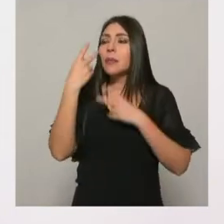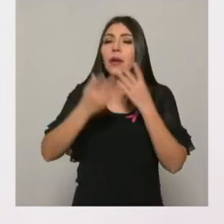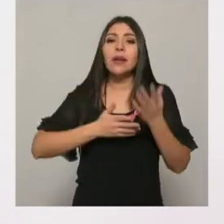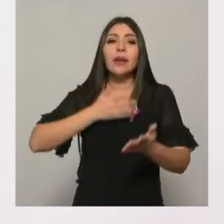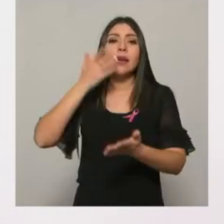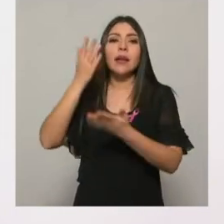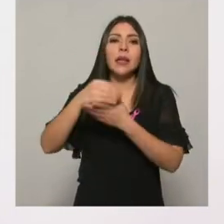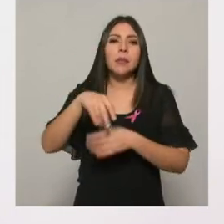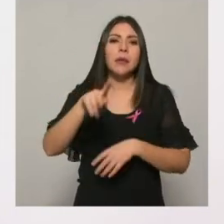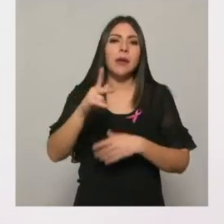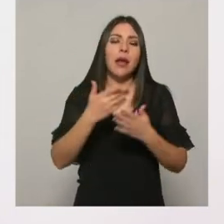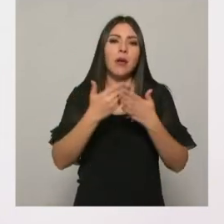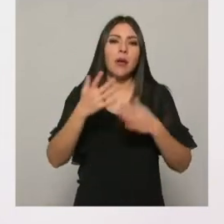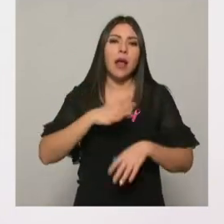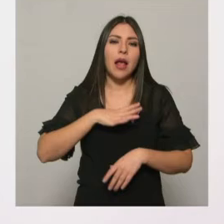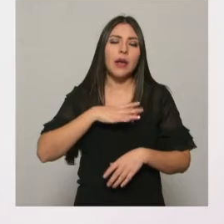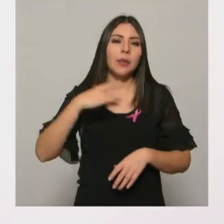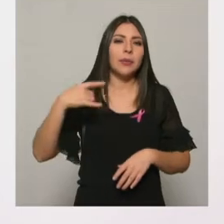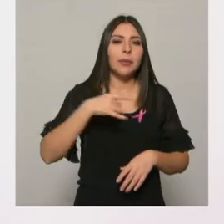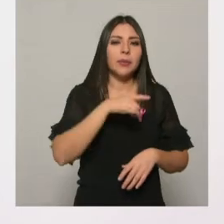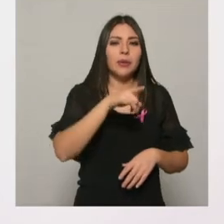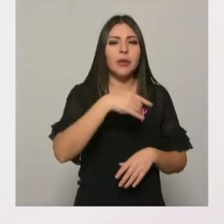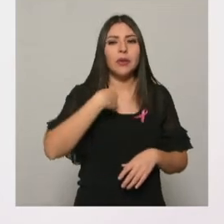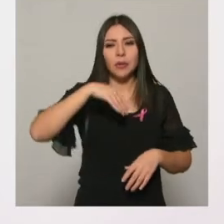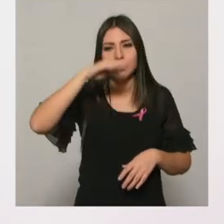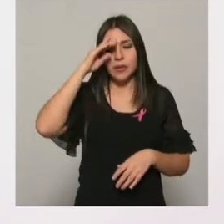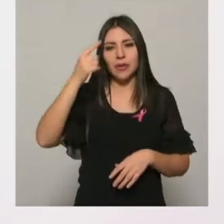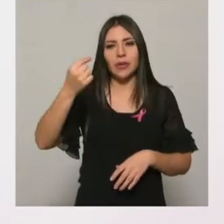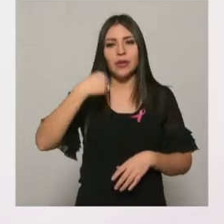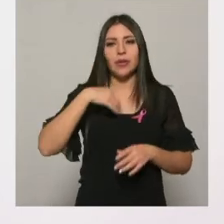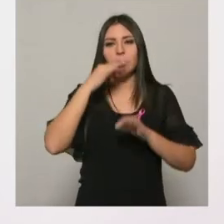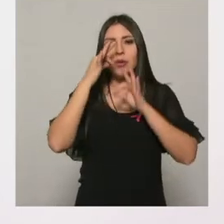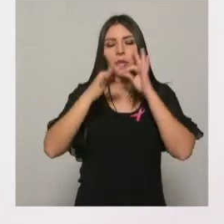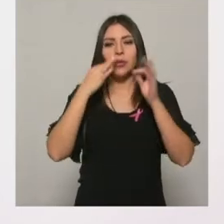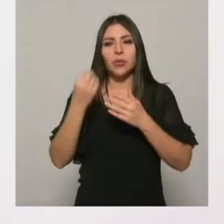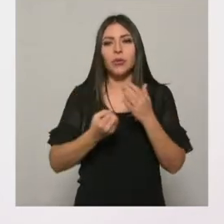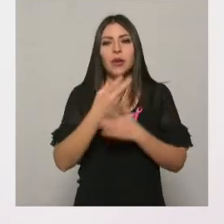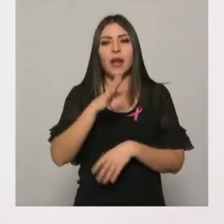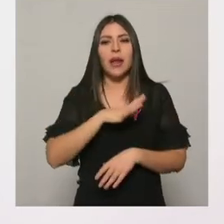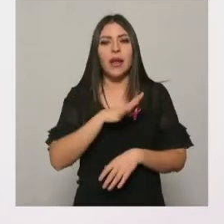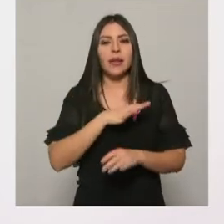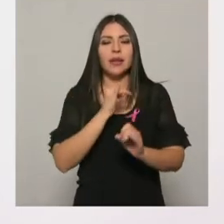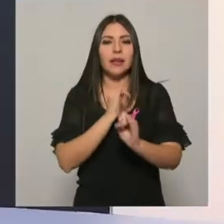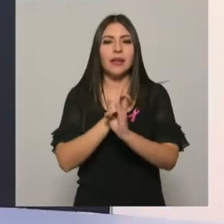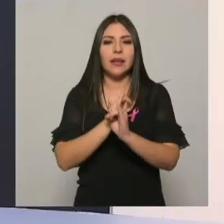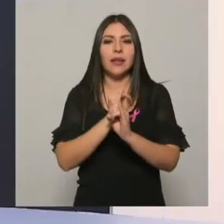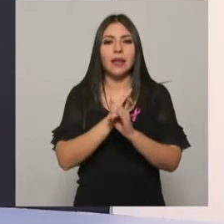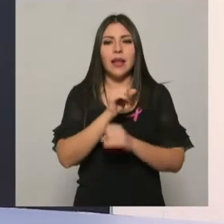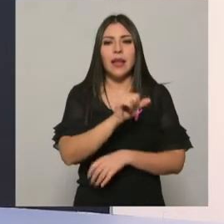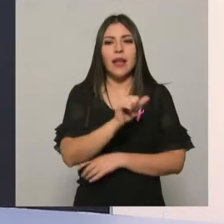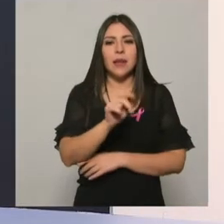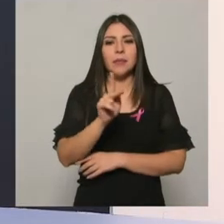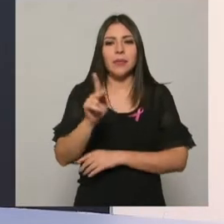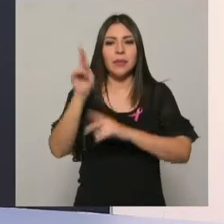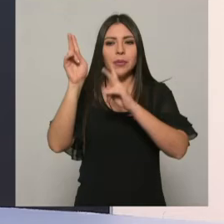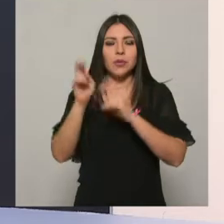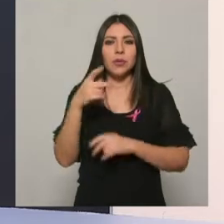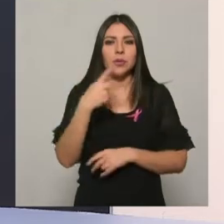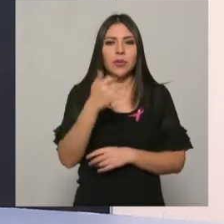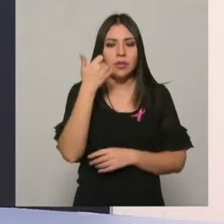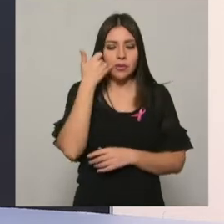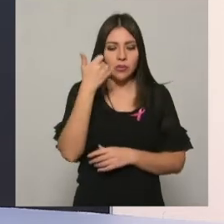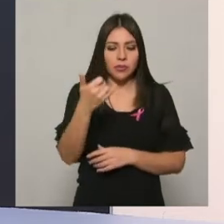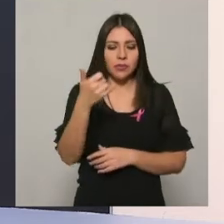Qué desgracia, yo pensé que me ibas a dar ya la buena nueva, que ya existía la aplicación tecnológica para, pues desde tu